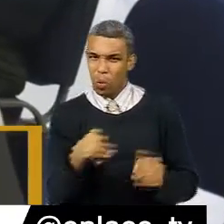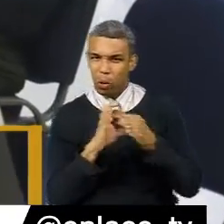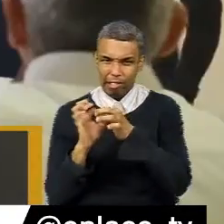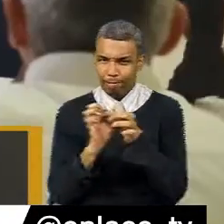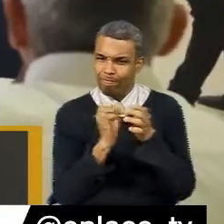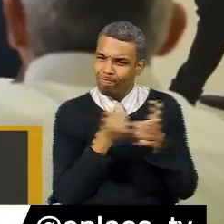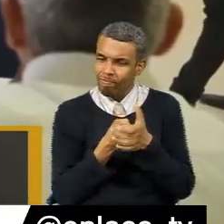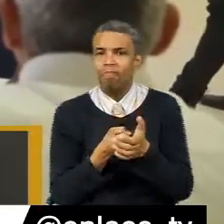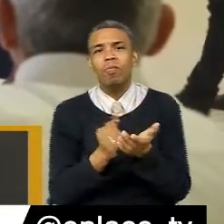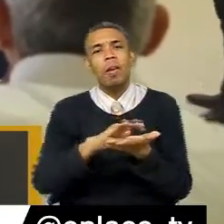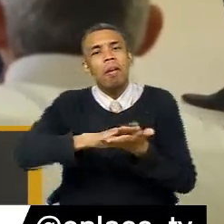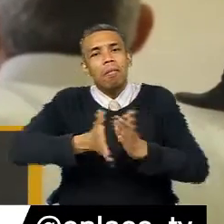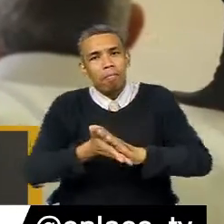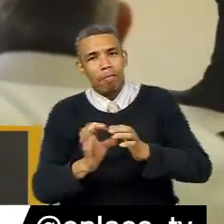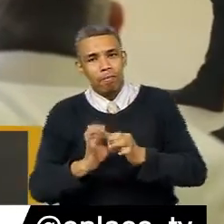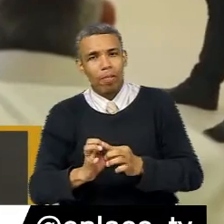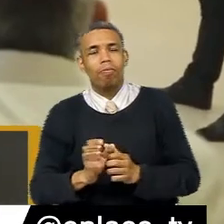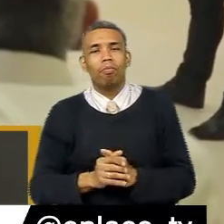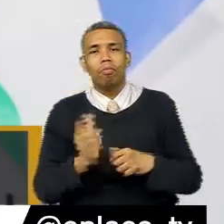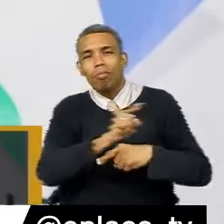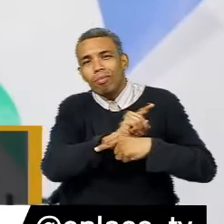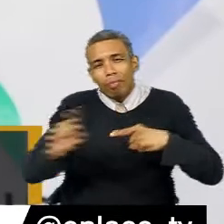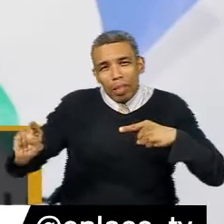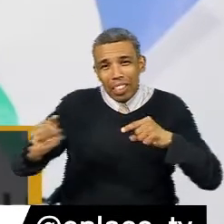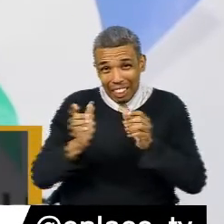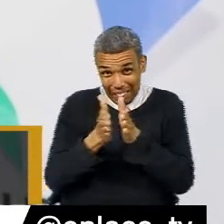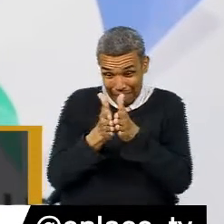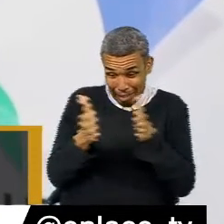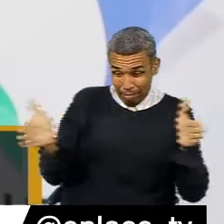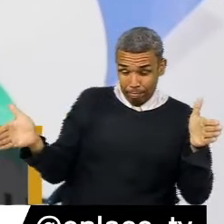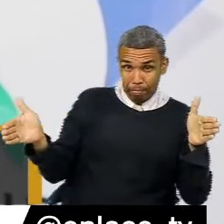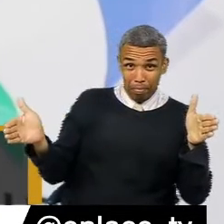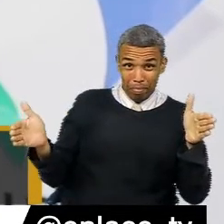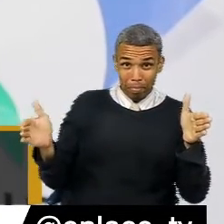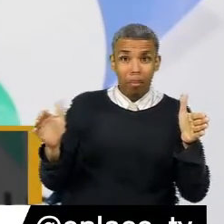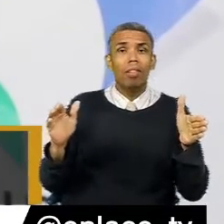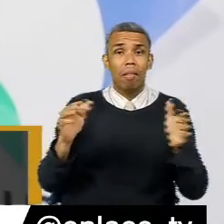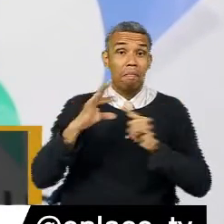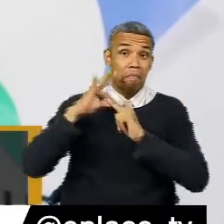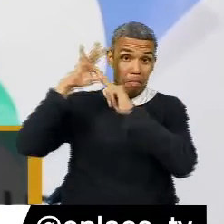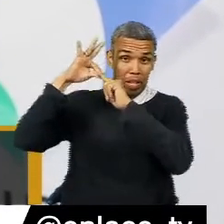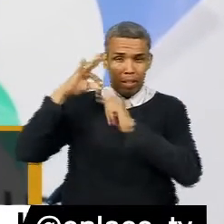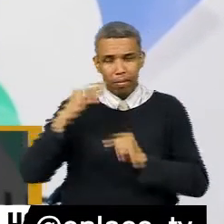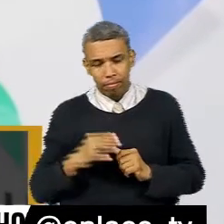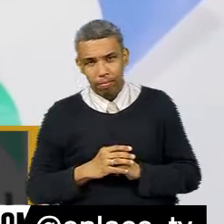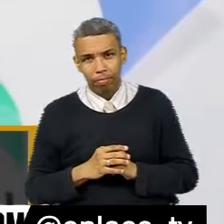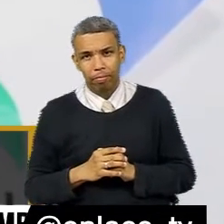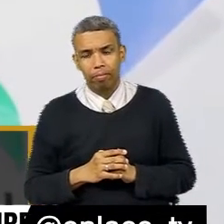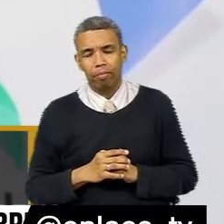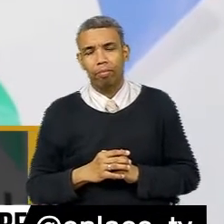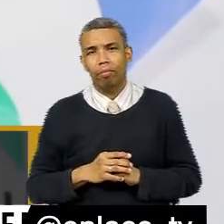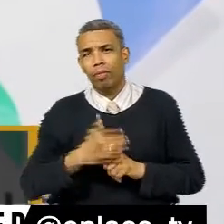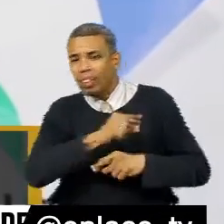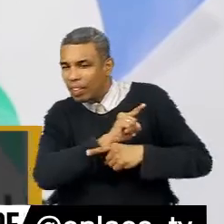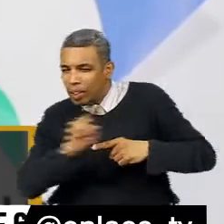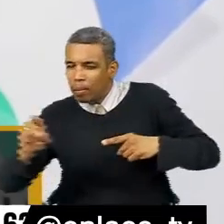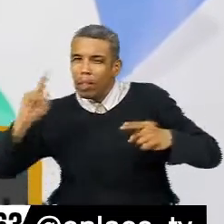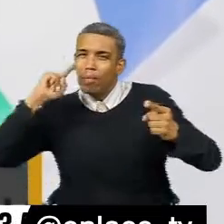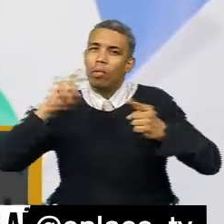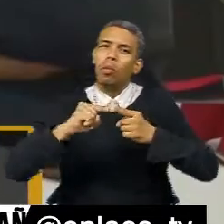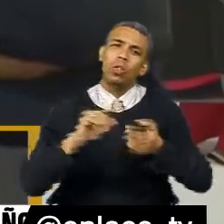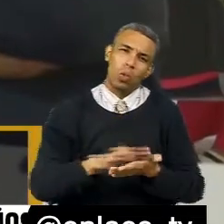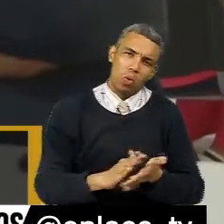variadas actividades son las programadas con ocasión de esta fecha. Que tenemos en este momento abierto, que es la Semana por la Paz, que es el